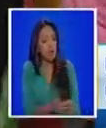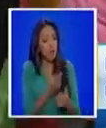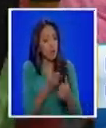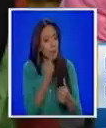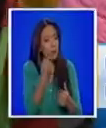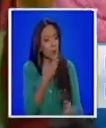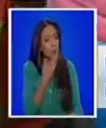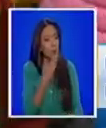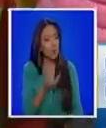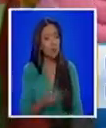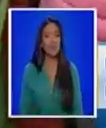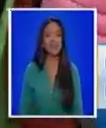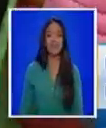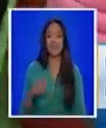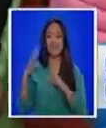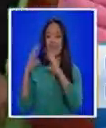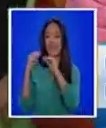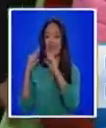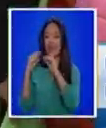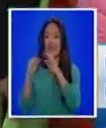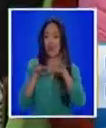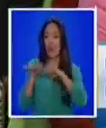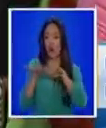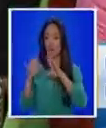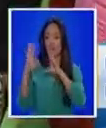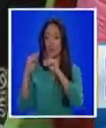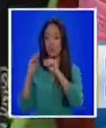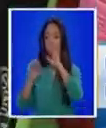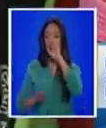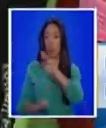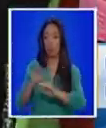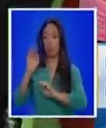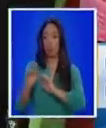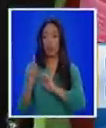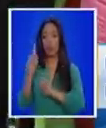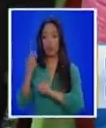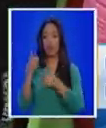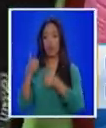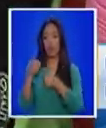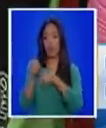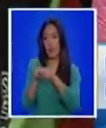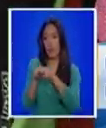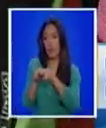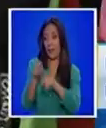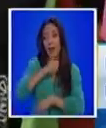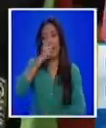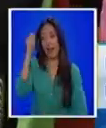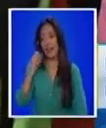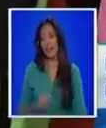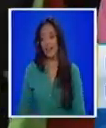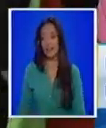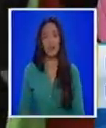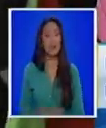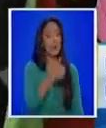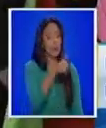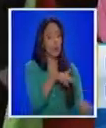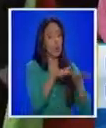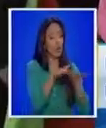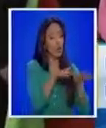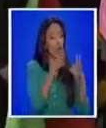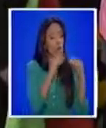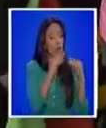tanta fuerza? No, hablamos para ir coordinadamente y se dio el fruto que era ganar. Mira, es que hablaron coordinadamente,